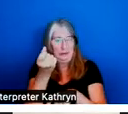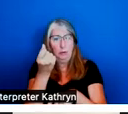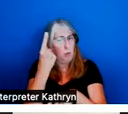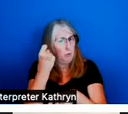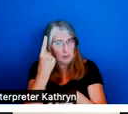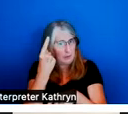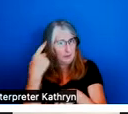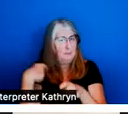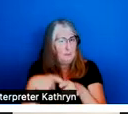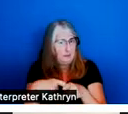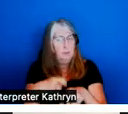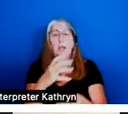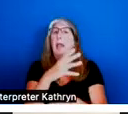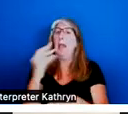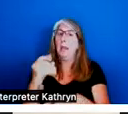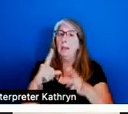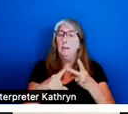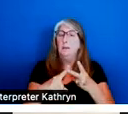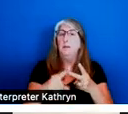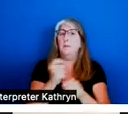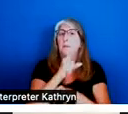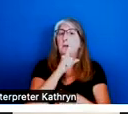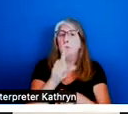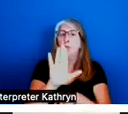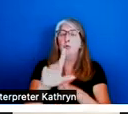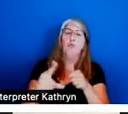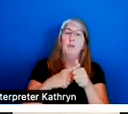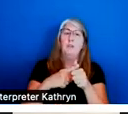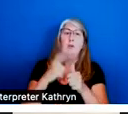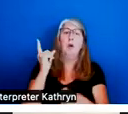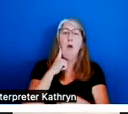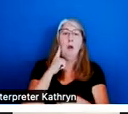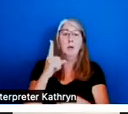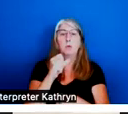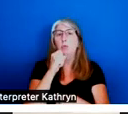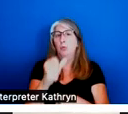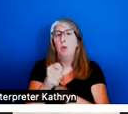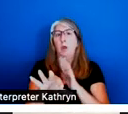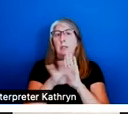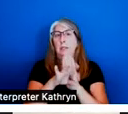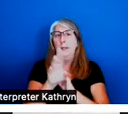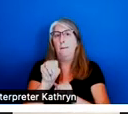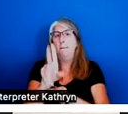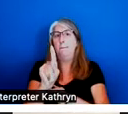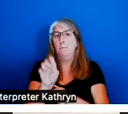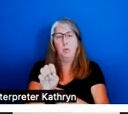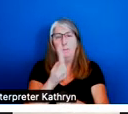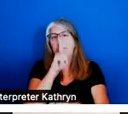Spanish. Also make sure that the original audio, you do not choose mute original audio.